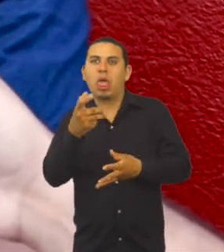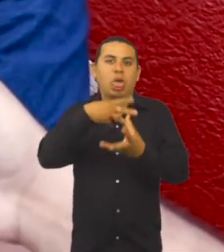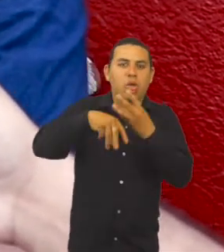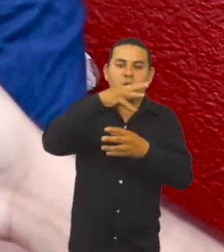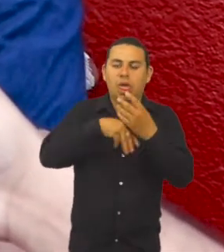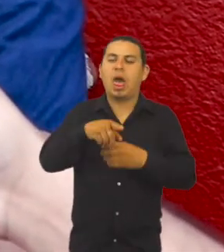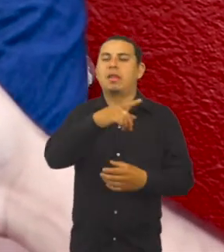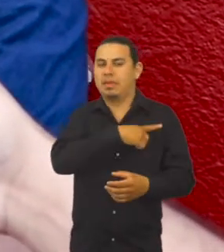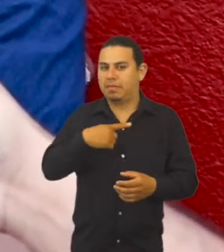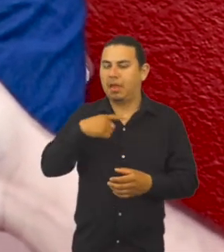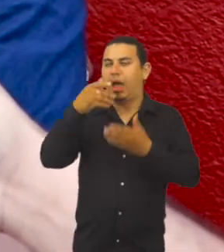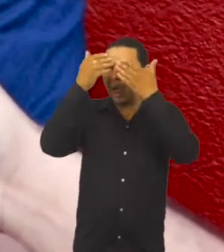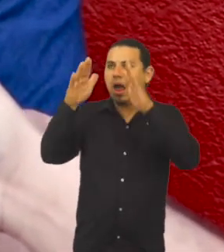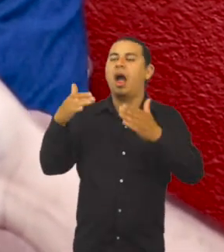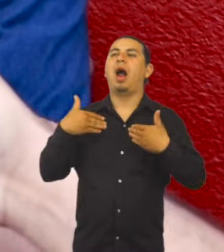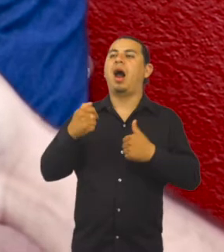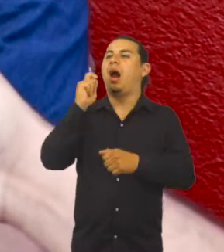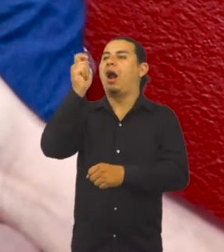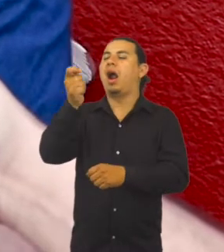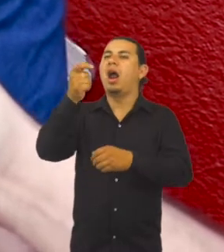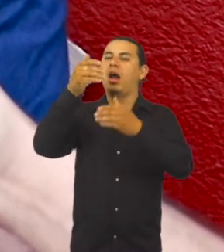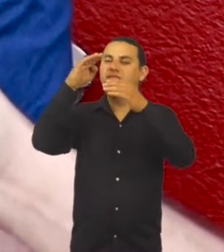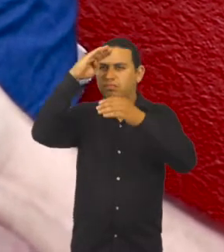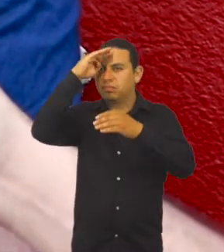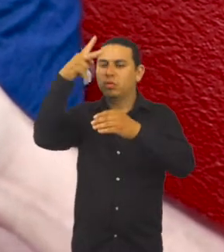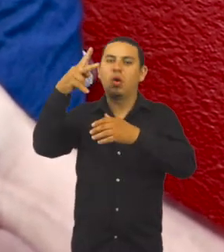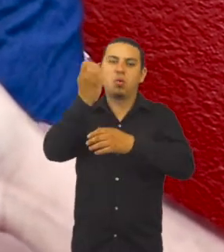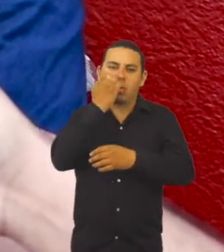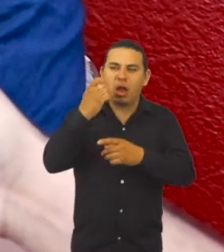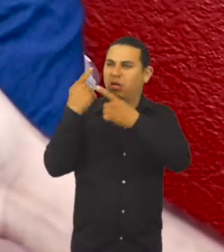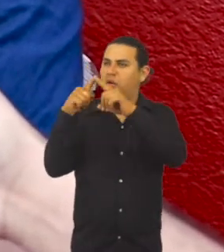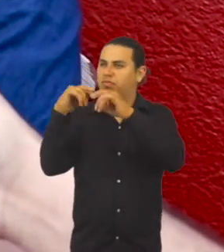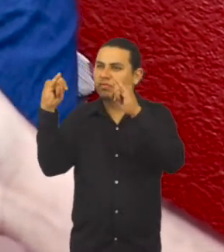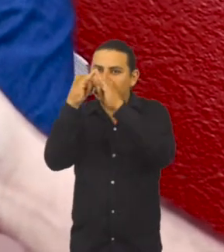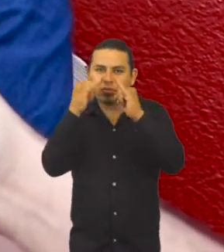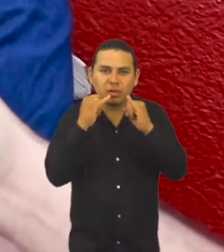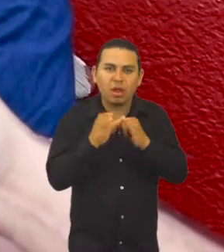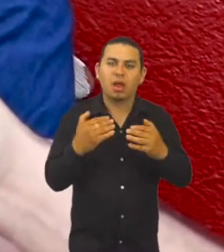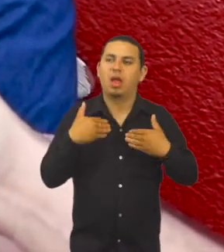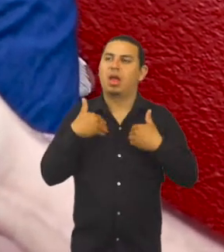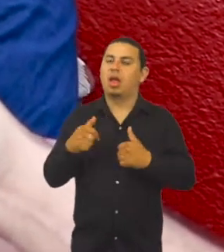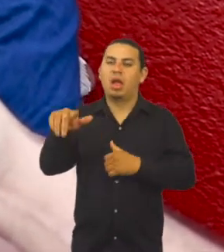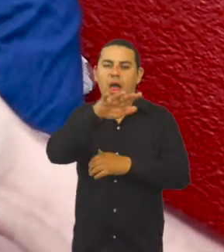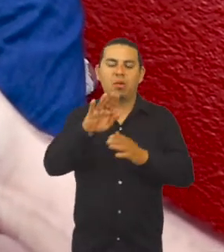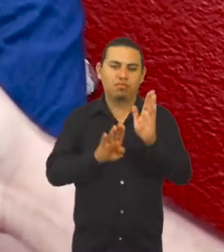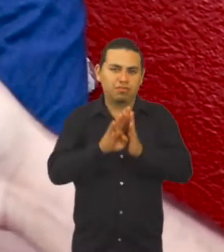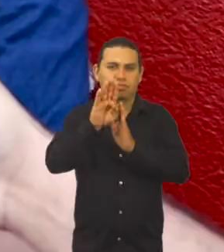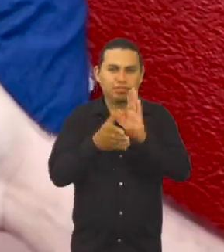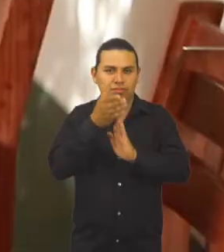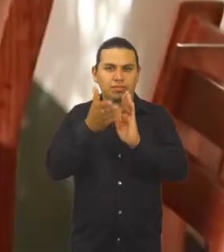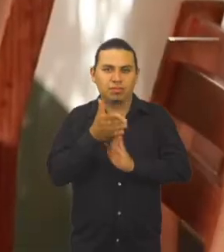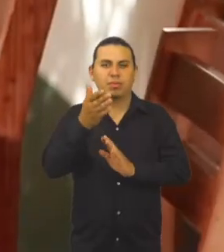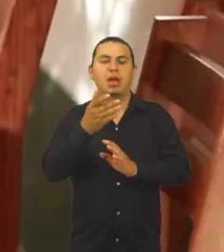Entonces creemos que es necesario, ¿no? Muchas veces sacar el pensamiento de la academia, ¿no? Y también a partir de eso, pues